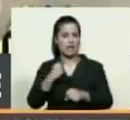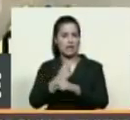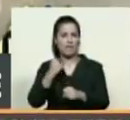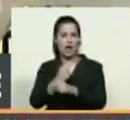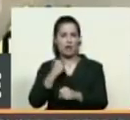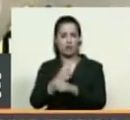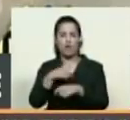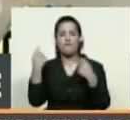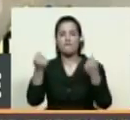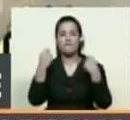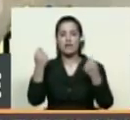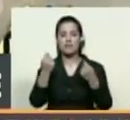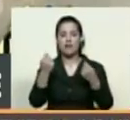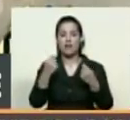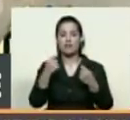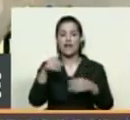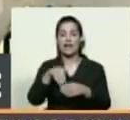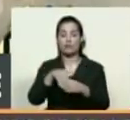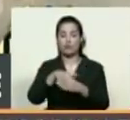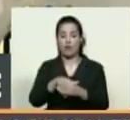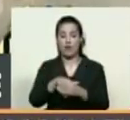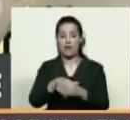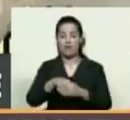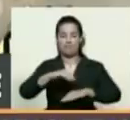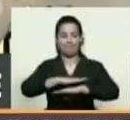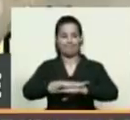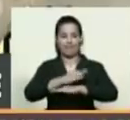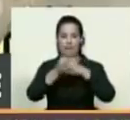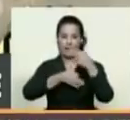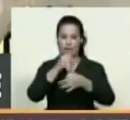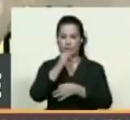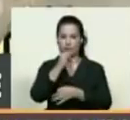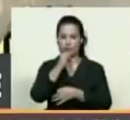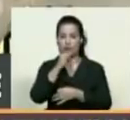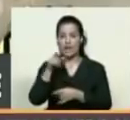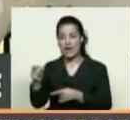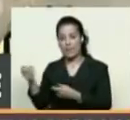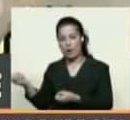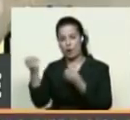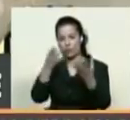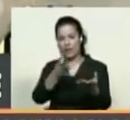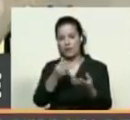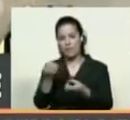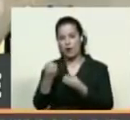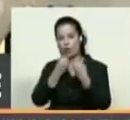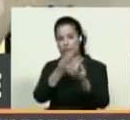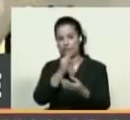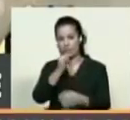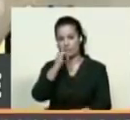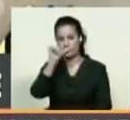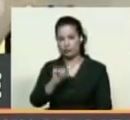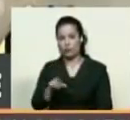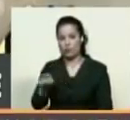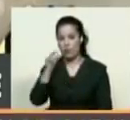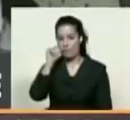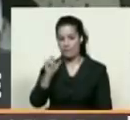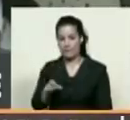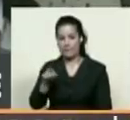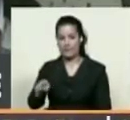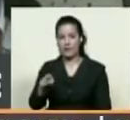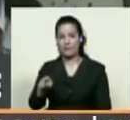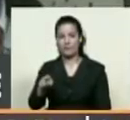las ferias electorales. Tenemos allí, le vamos a entregar el testimonio que dio este joven, que